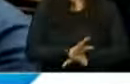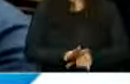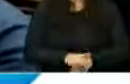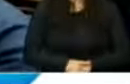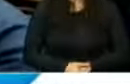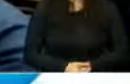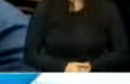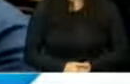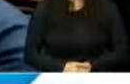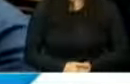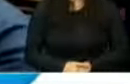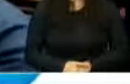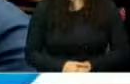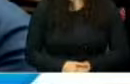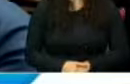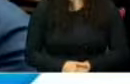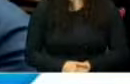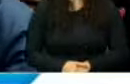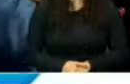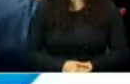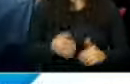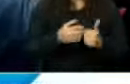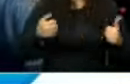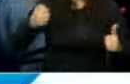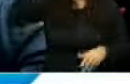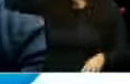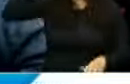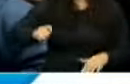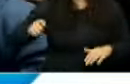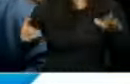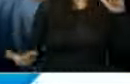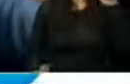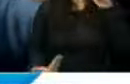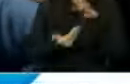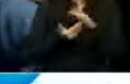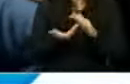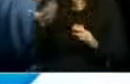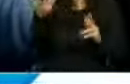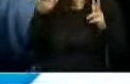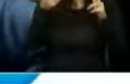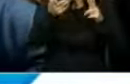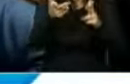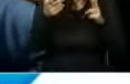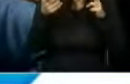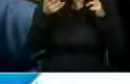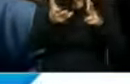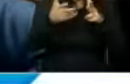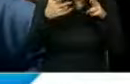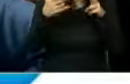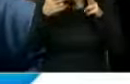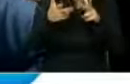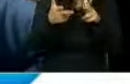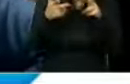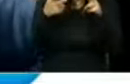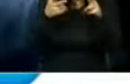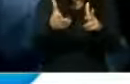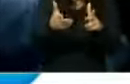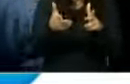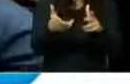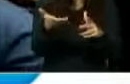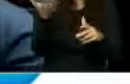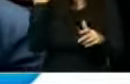están mirando con mucha atención lo que los legisladores van a estar decidiendo y eligen no tratar. Lo que quieren tratar y lo